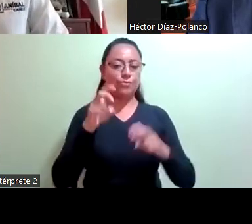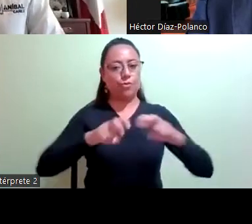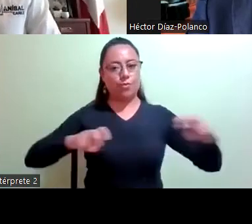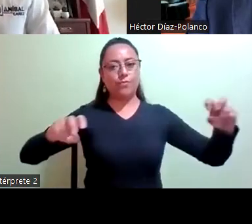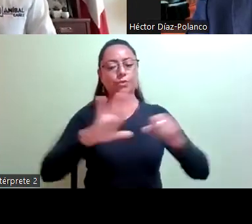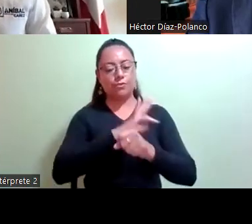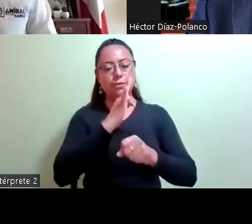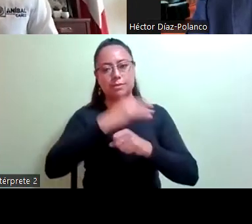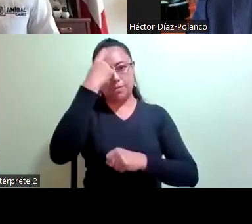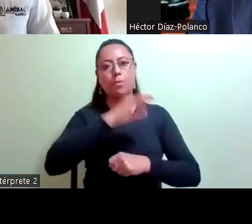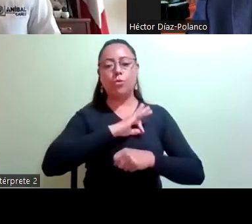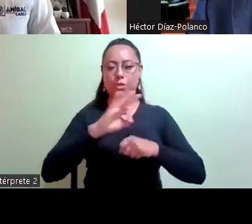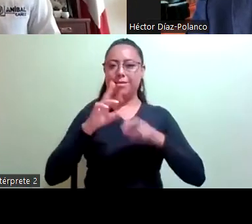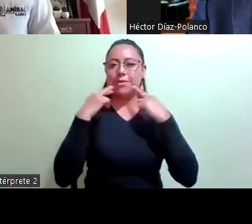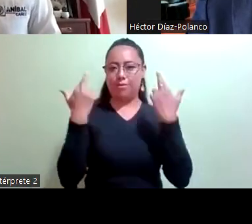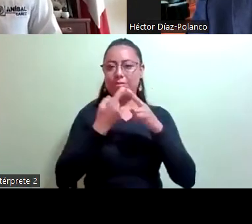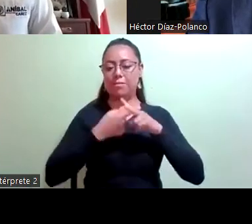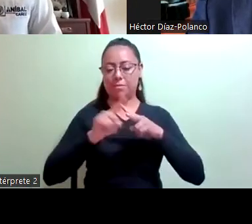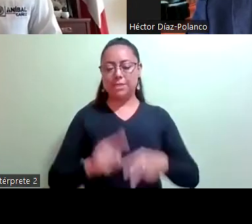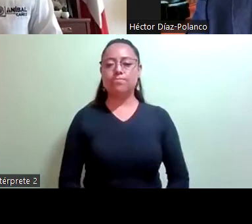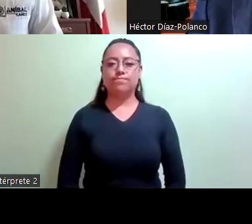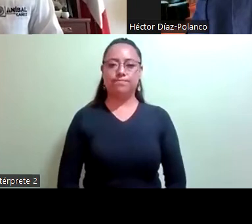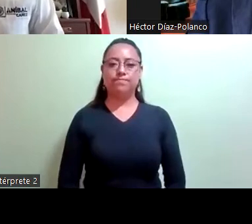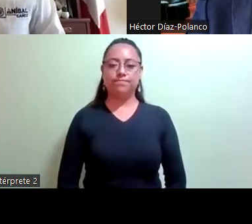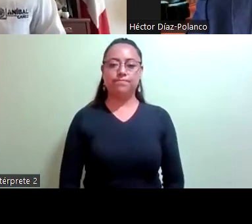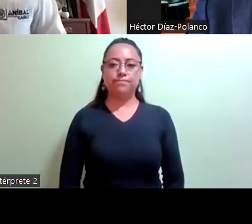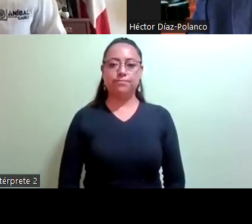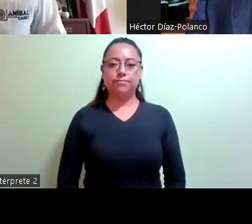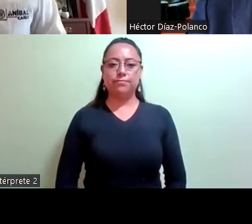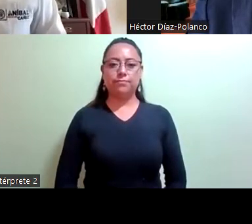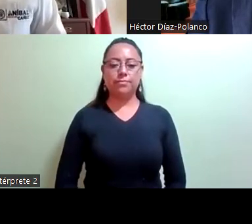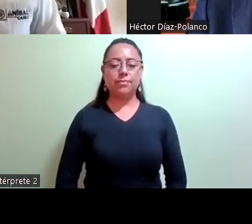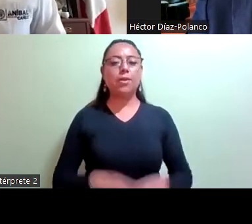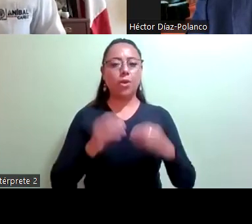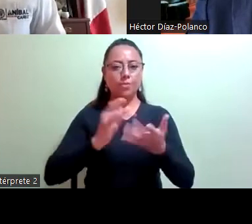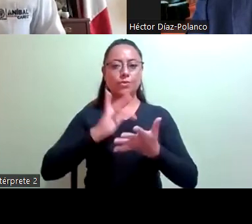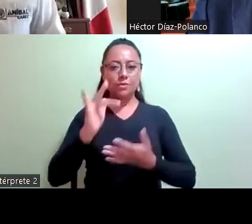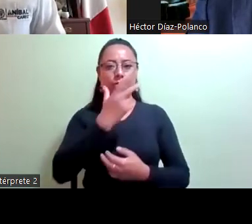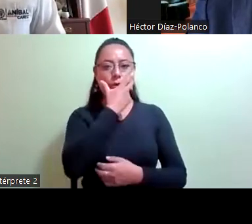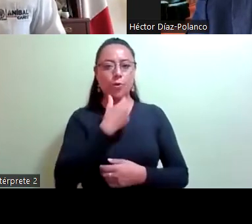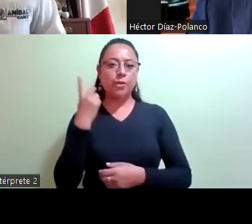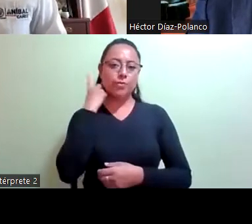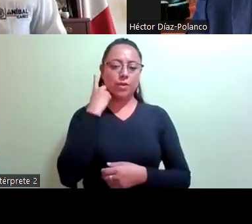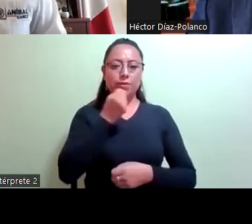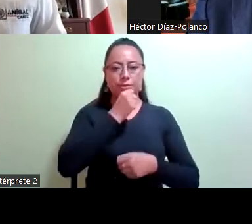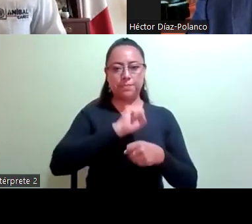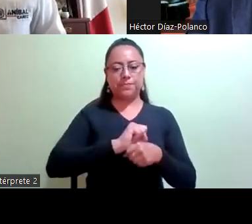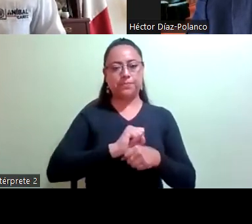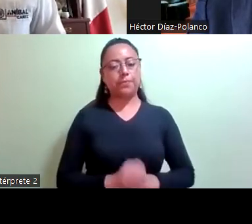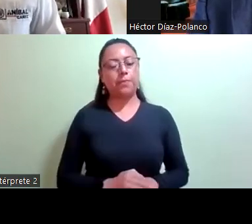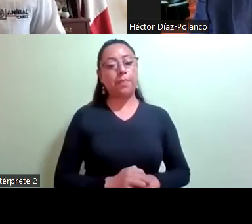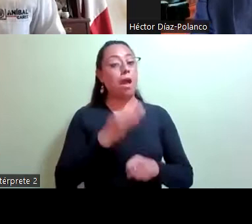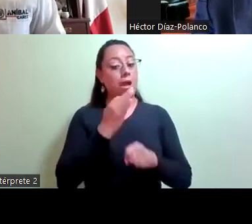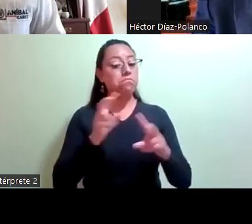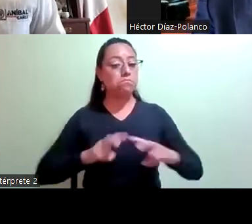para realizar los trabajos de esta sesión. Muchas gracias, diputado secretario. En vista de que existe el